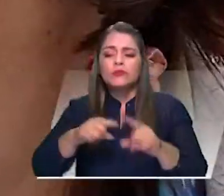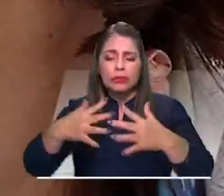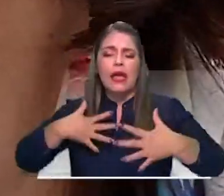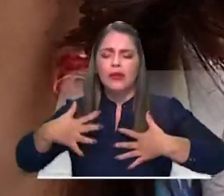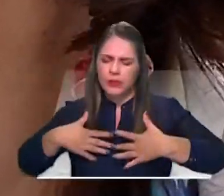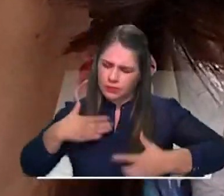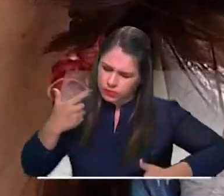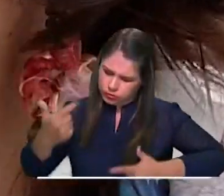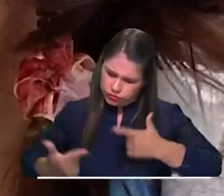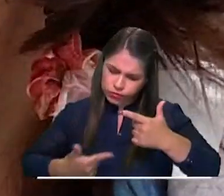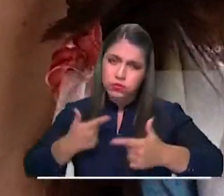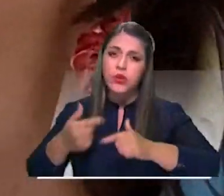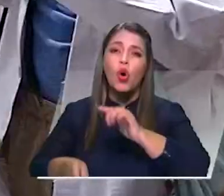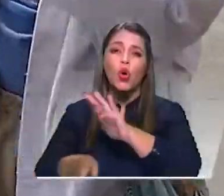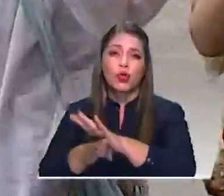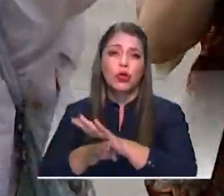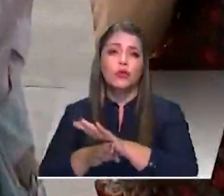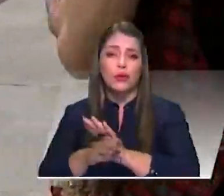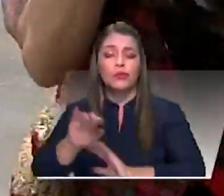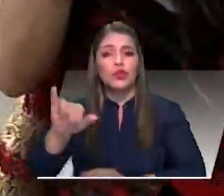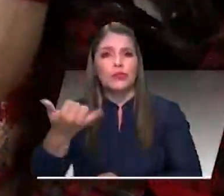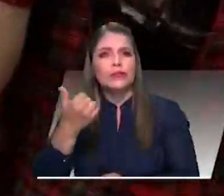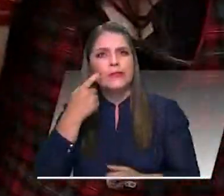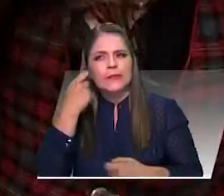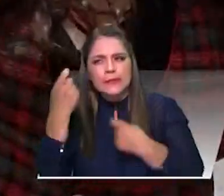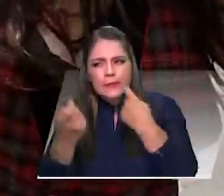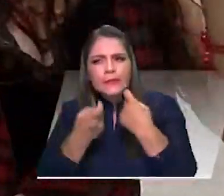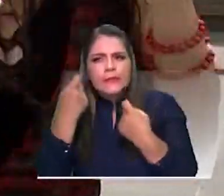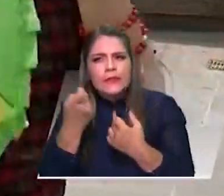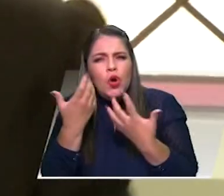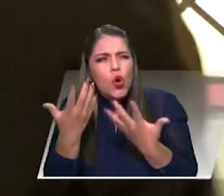y buscando diferentes fórmulas para seguir adelante